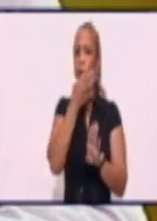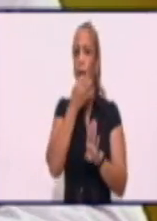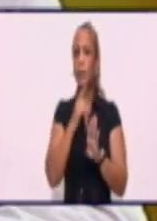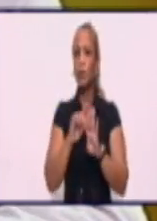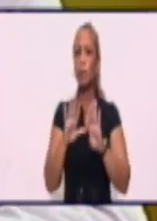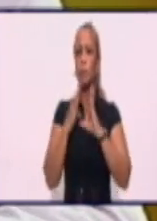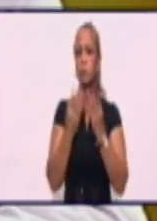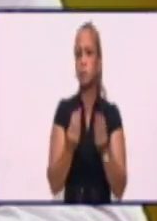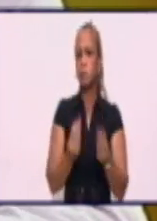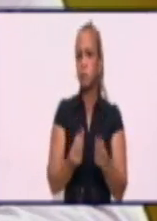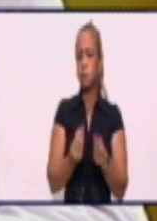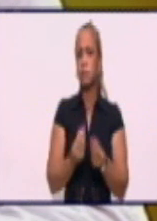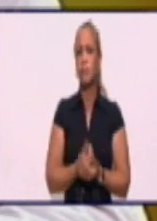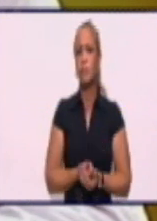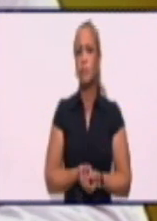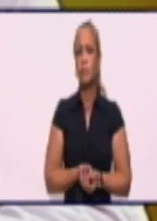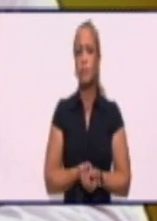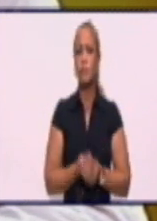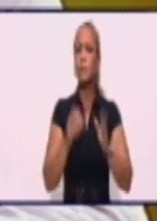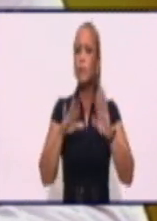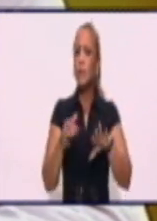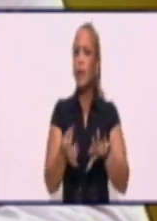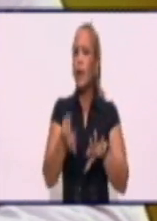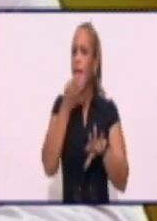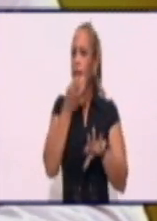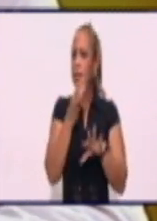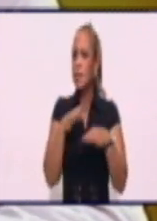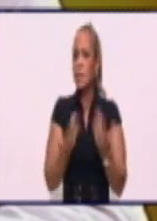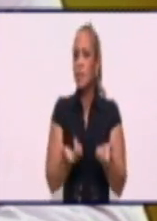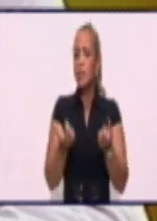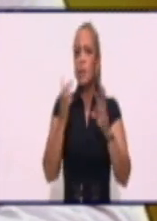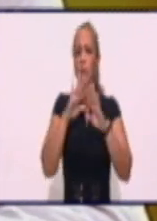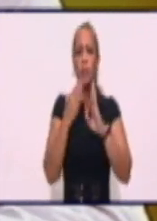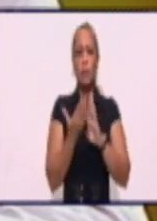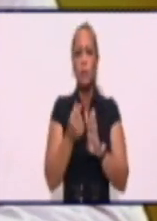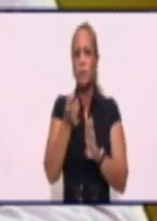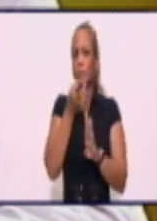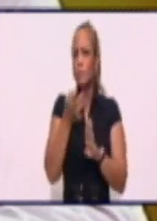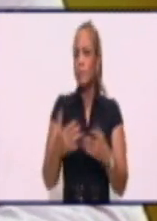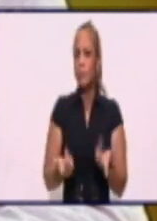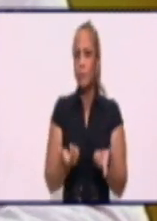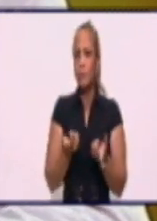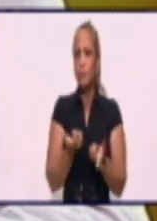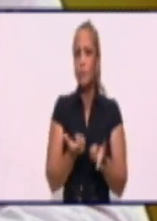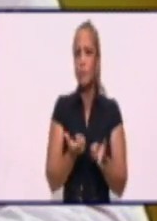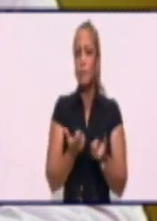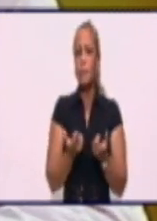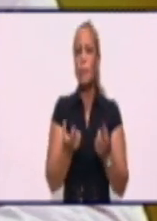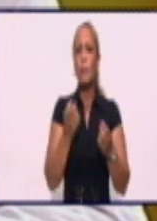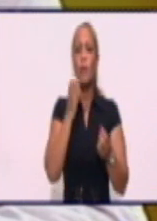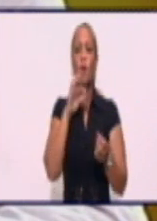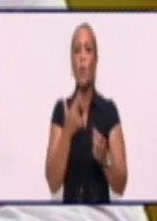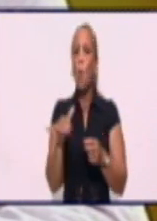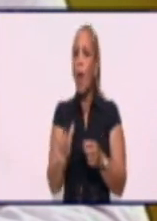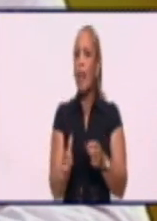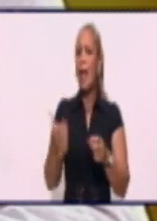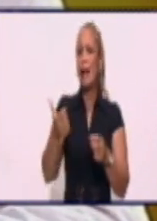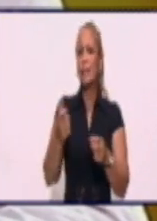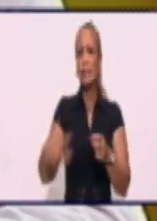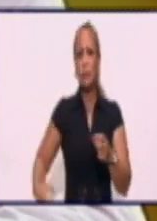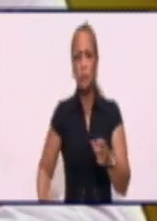tenemos dificultades con el tema de los analgésicos, antiinflamatorios, antihipertensivos, los mismos antibióticos, las